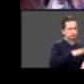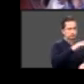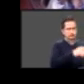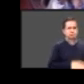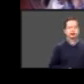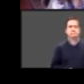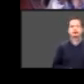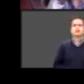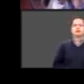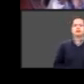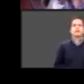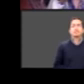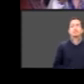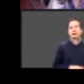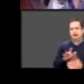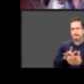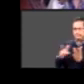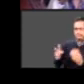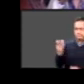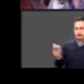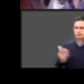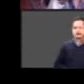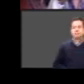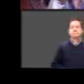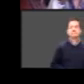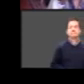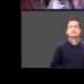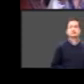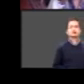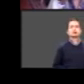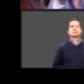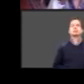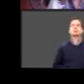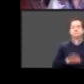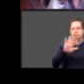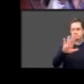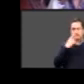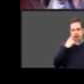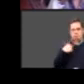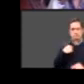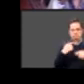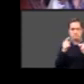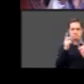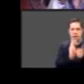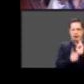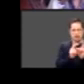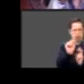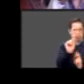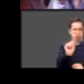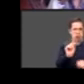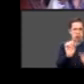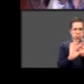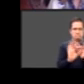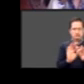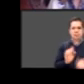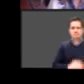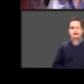gracias gracias entonces les platico un poco miren si te vas al anterior por favor